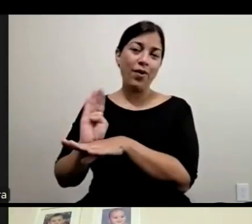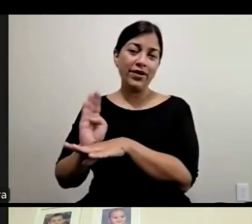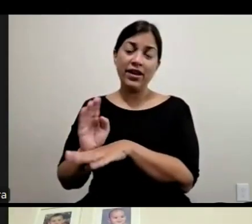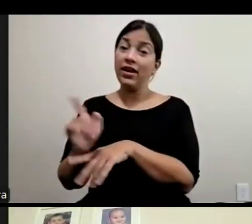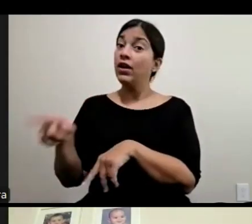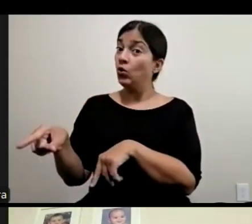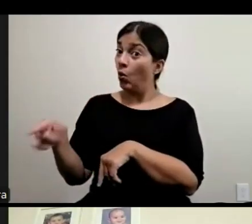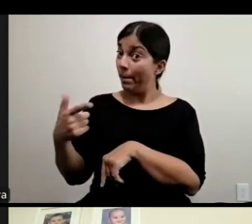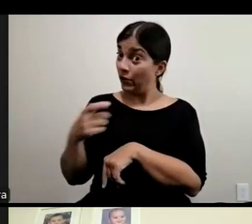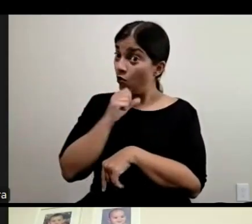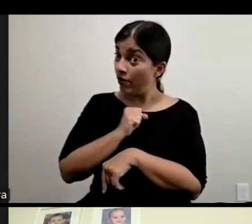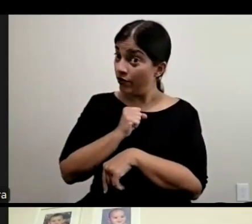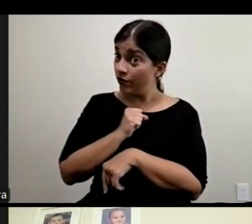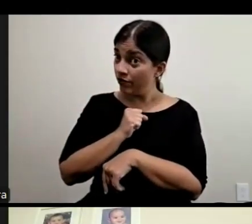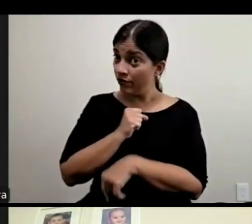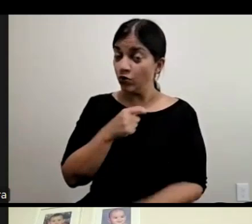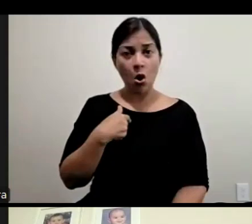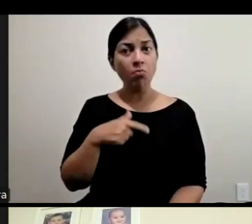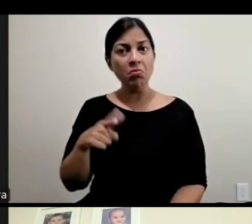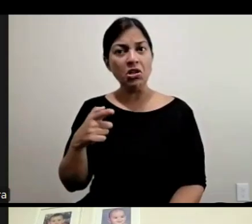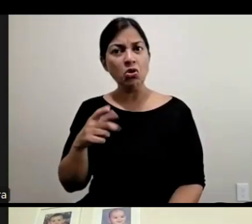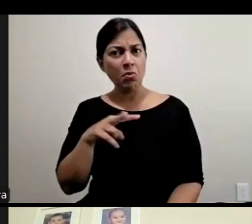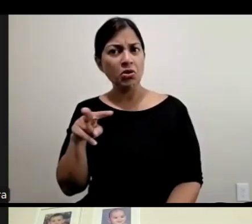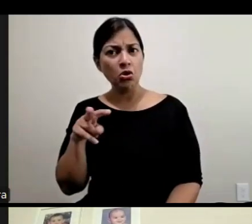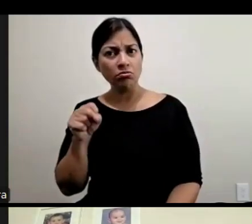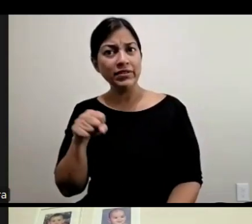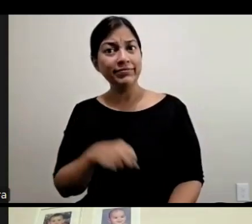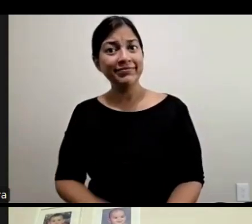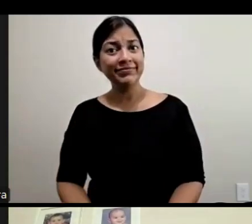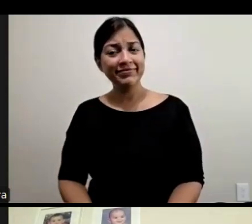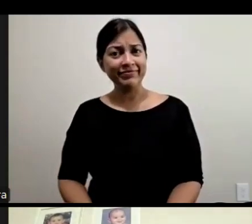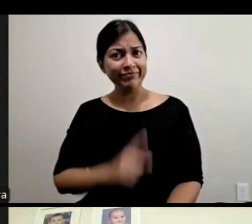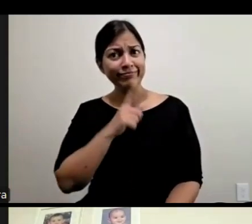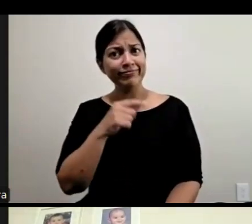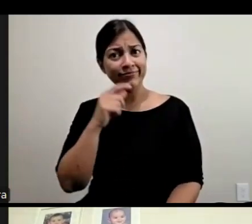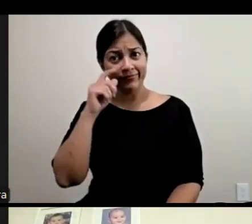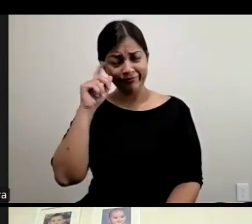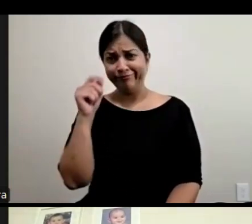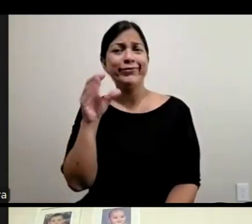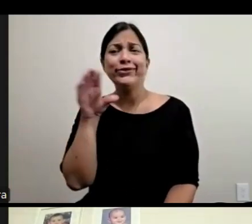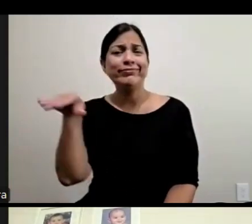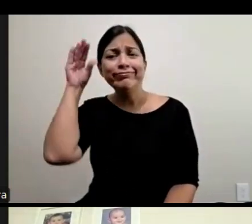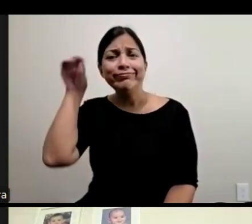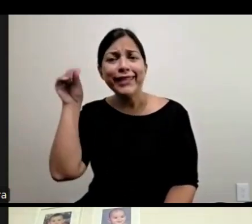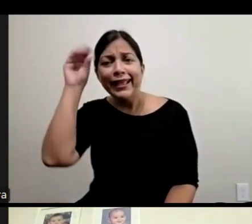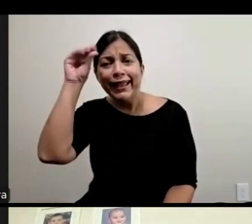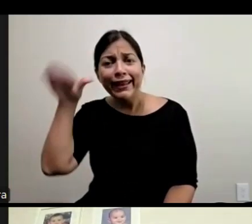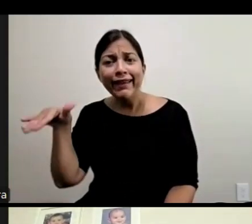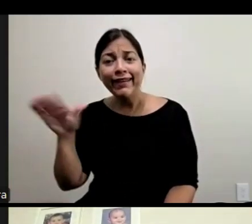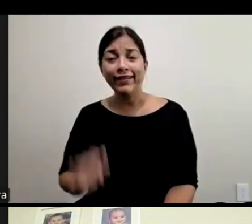21 años. Yo tenía como 21 o 22, sí, literalmente. Un chamaquito todavía. Pero